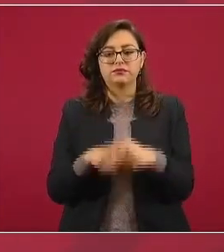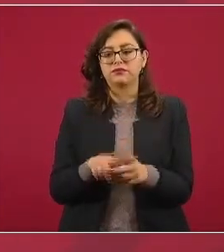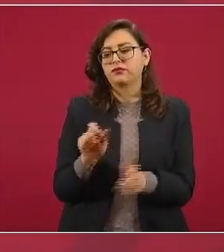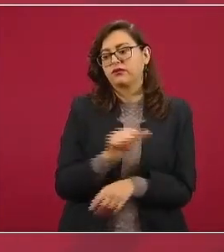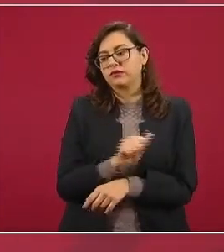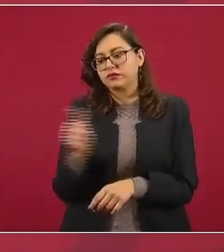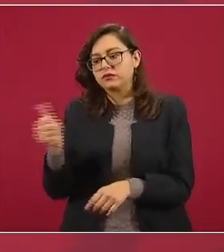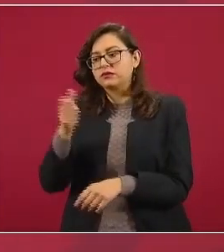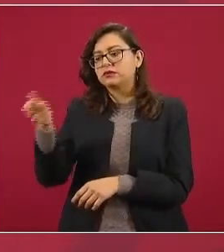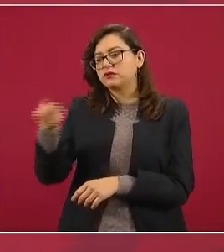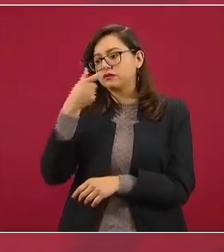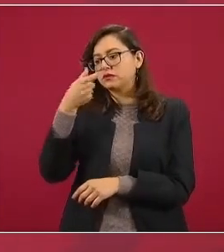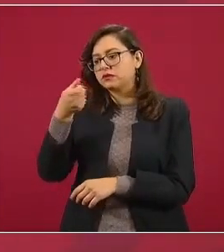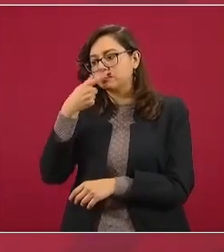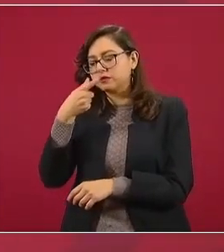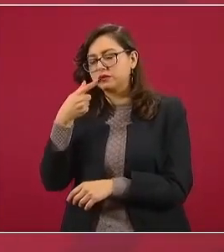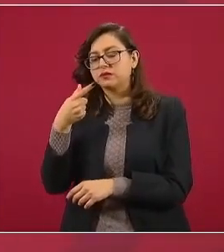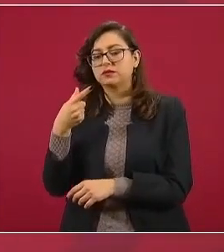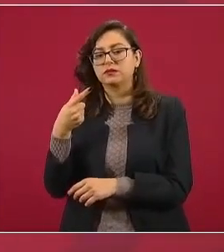medicamentos para